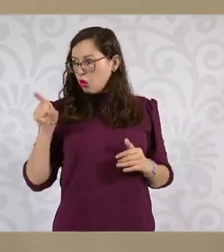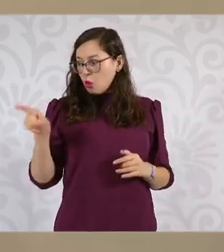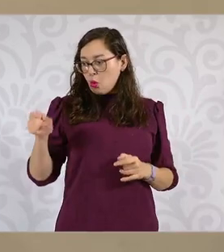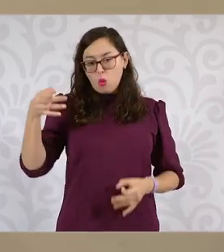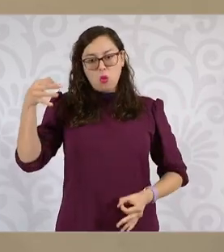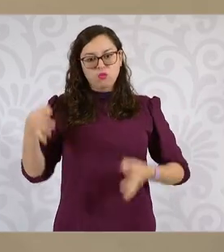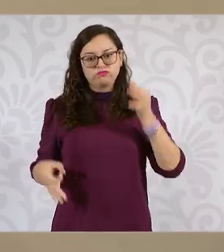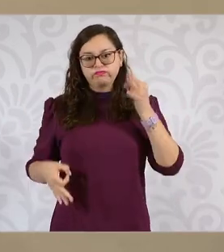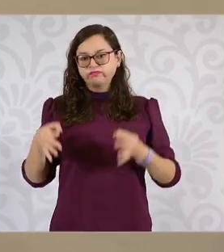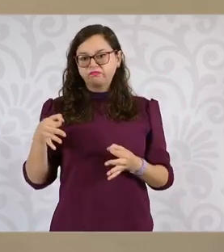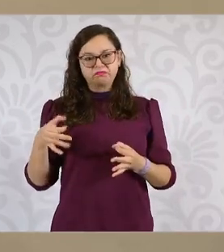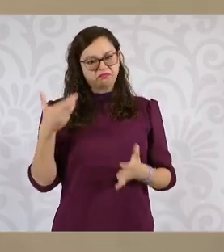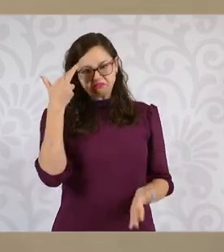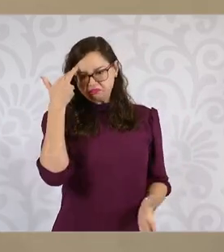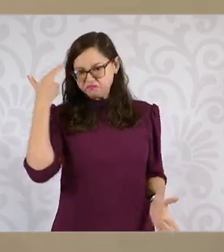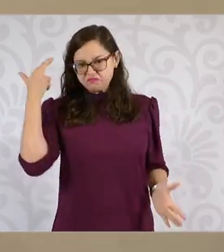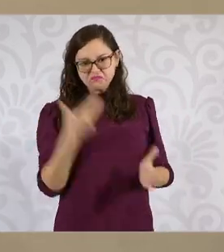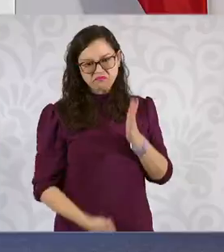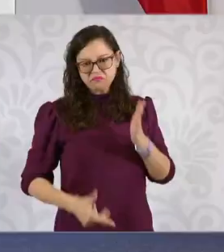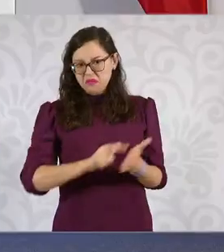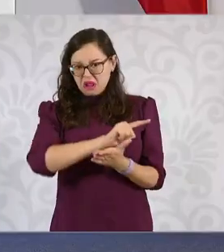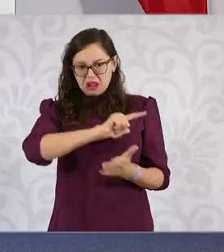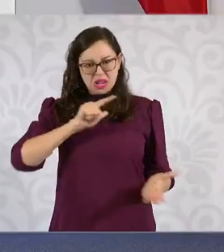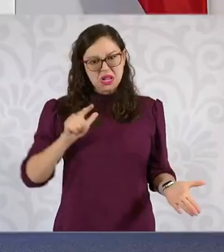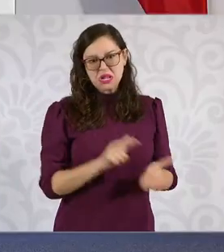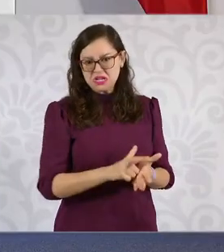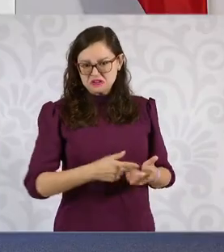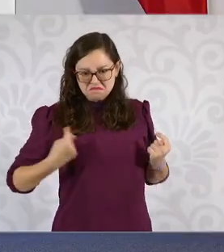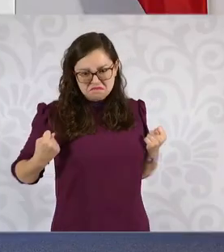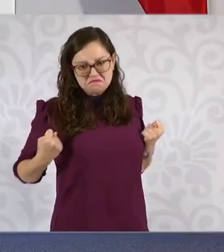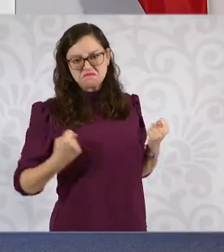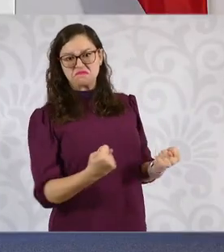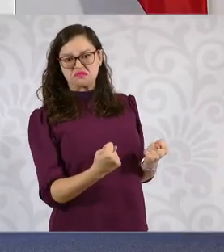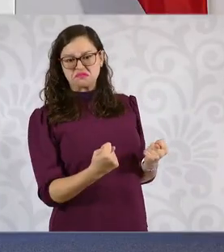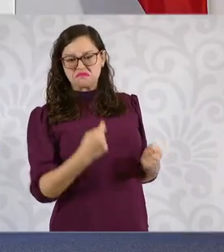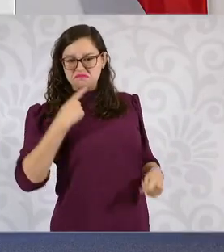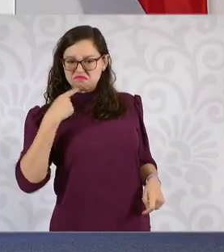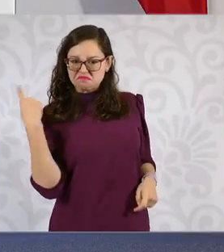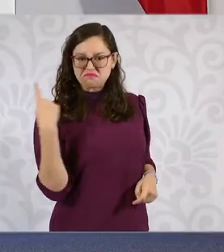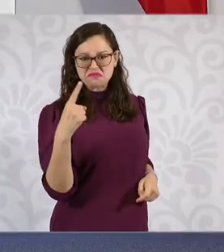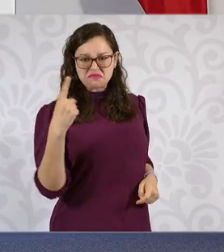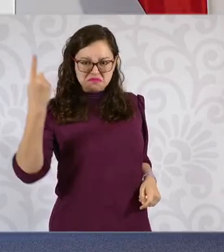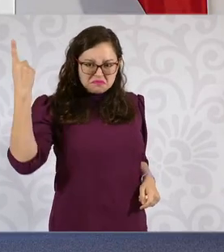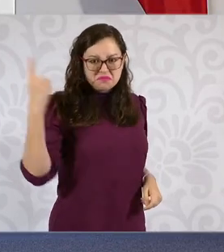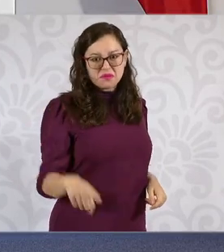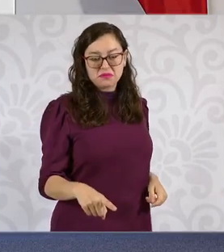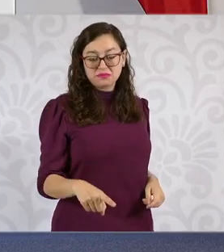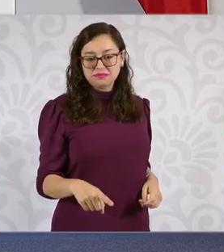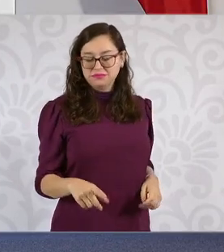la